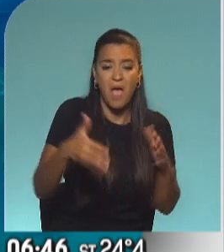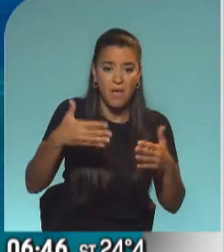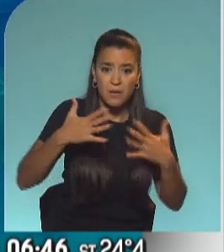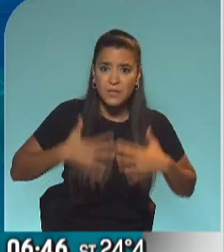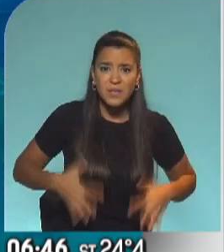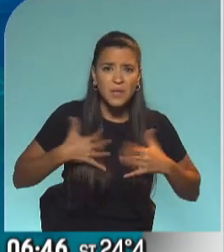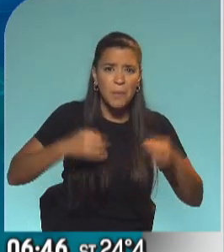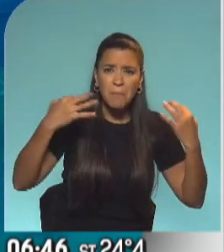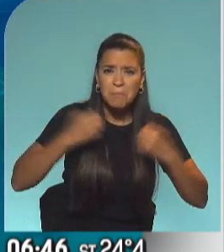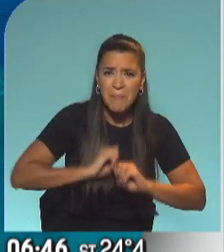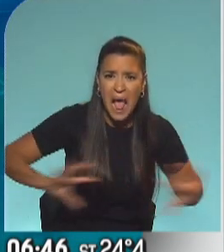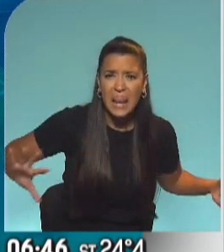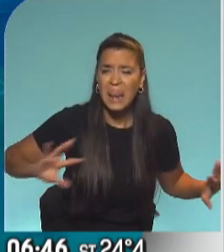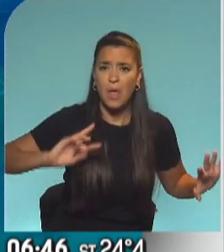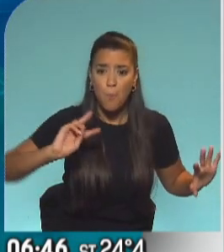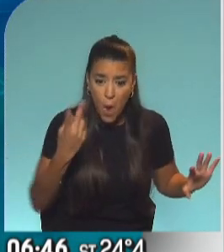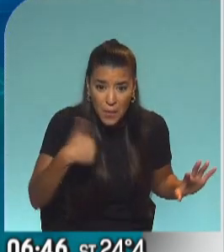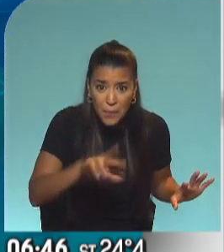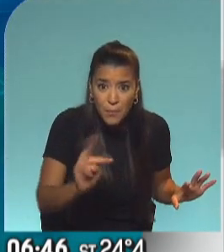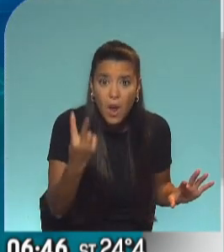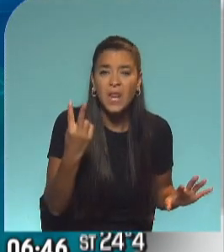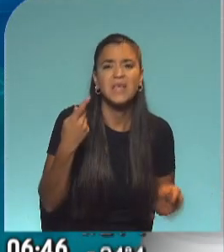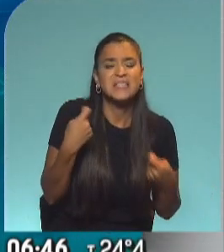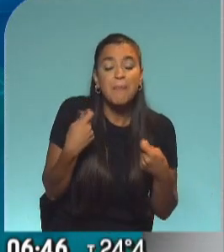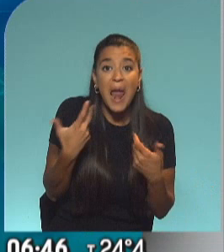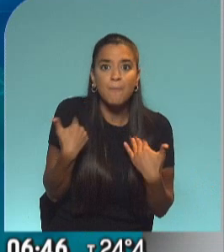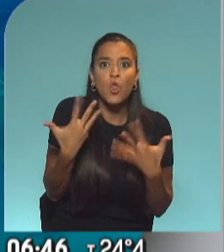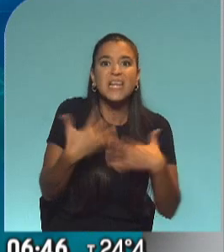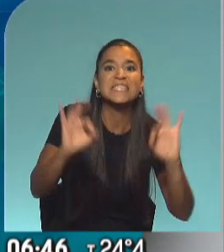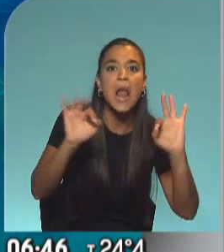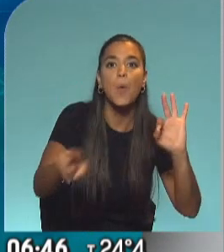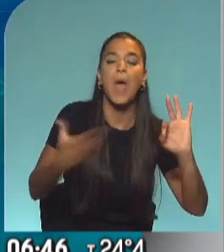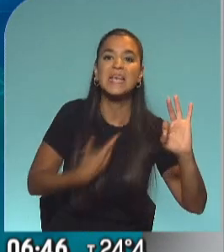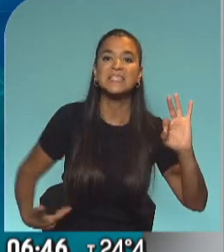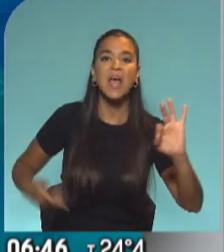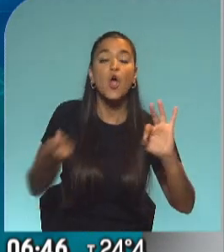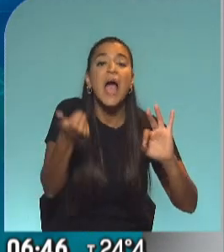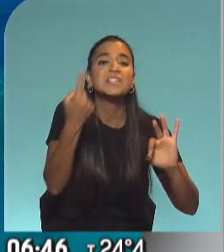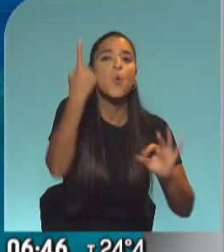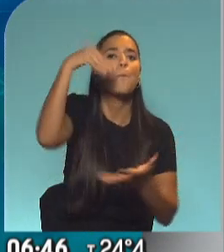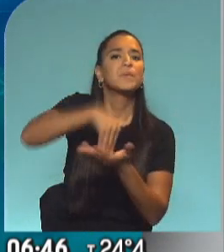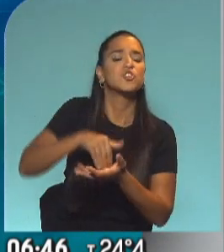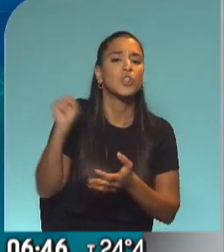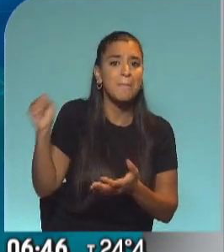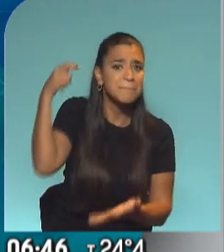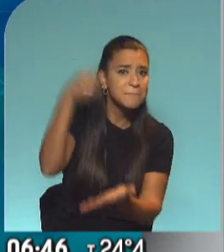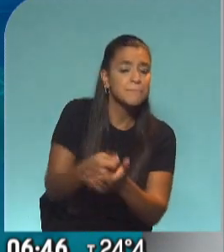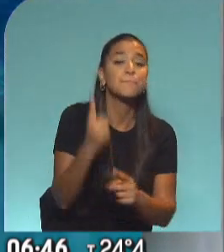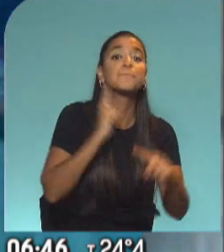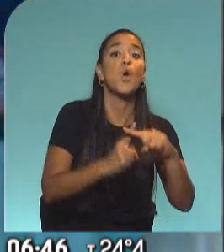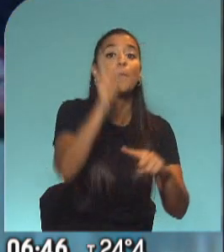y te tengan que salvar, eso le puede costar al hospital, al Estado, casi 1 millón de pesos. Esto estamos hablando por